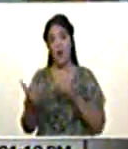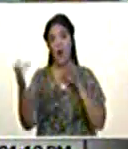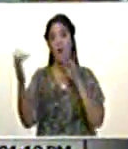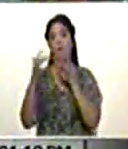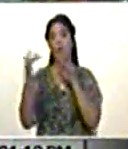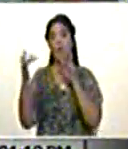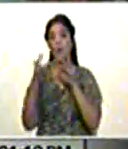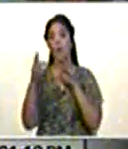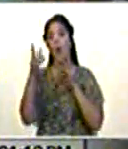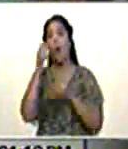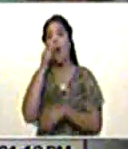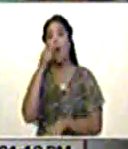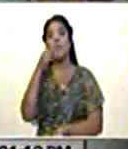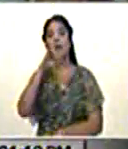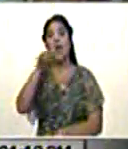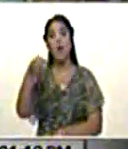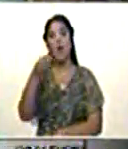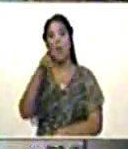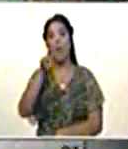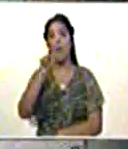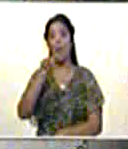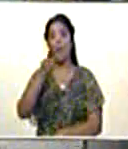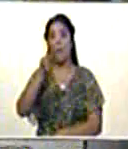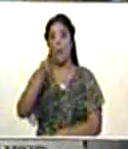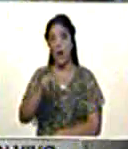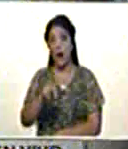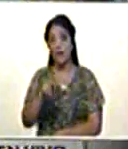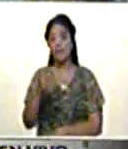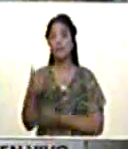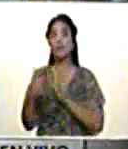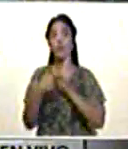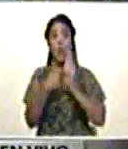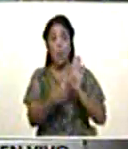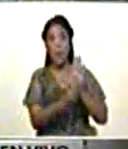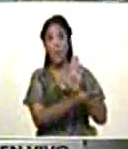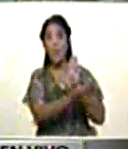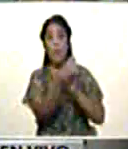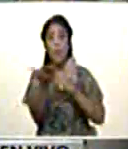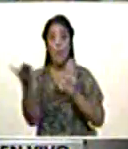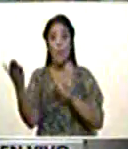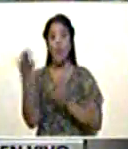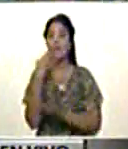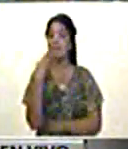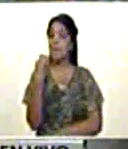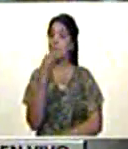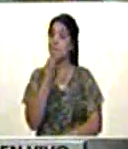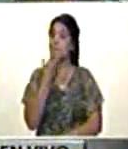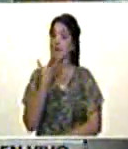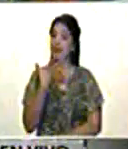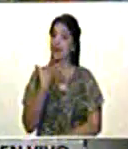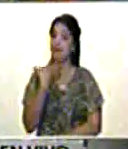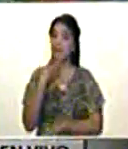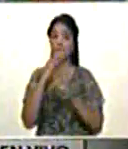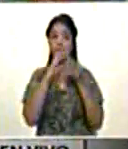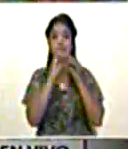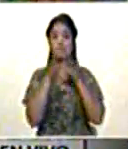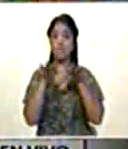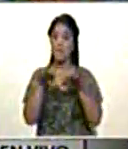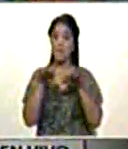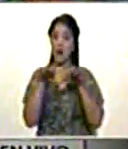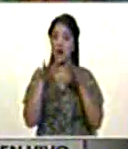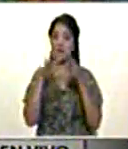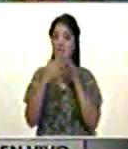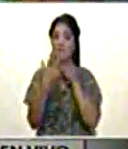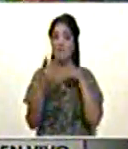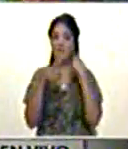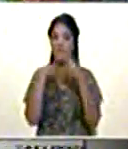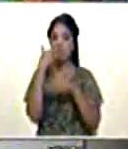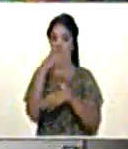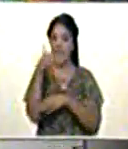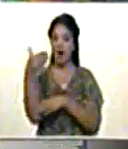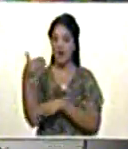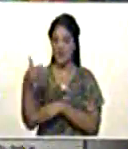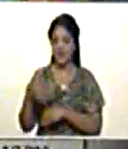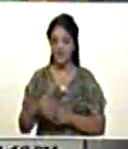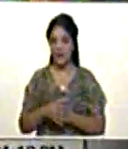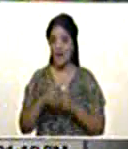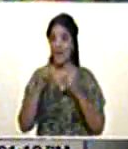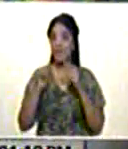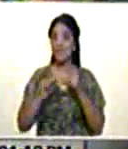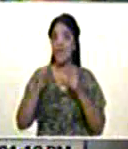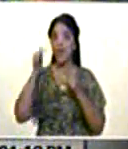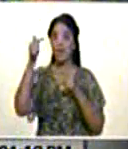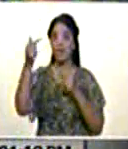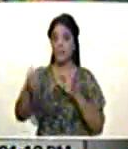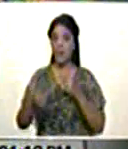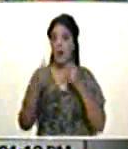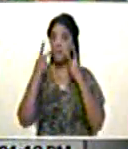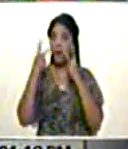a Juan Carlos Dugarte para que nos muestre allí las bellezas de la intervención de la gran misión Barrio Nuevo, Barrio Tricolor. Y posteriormente